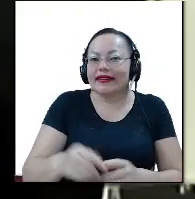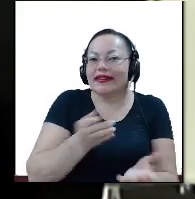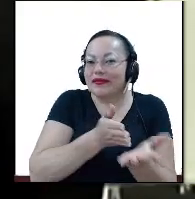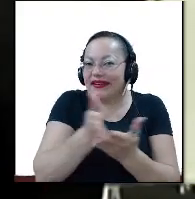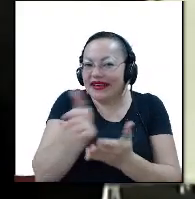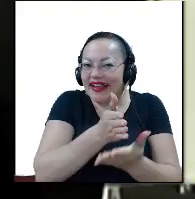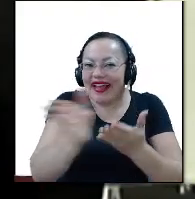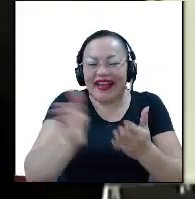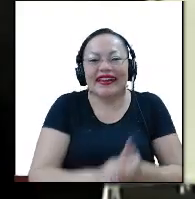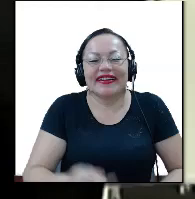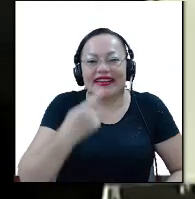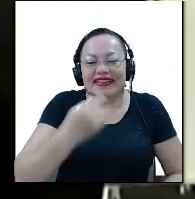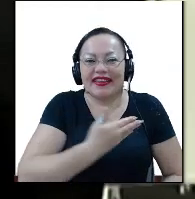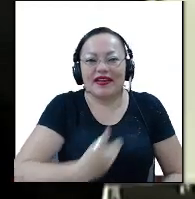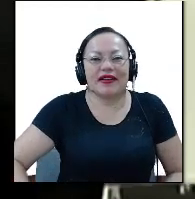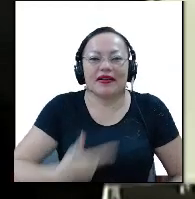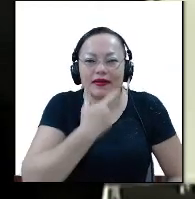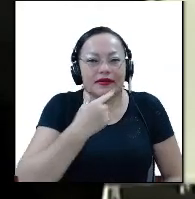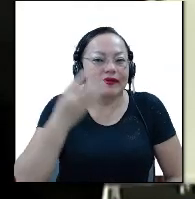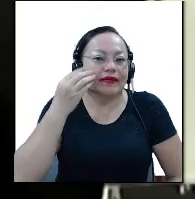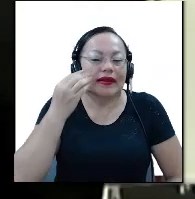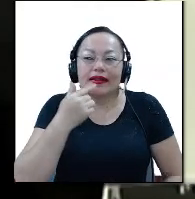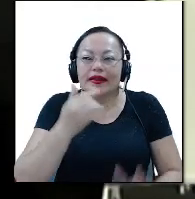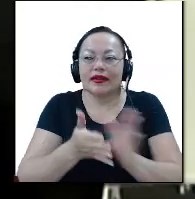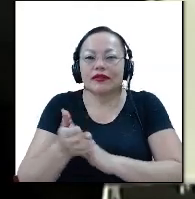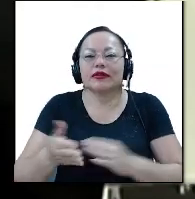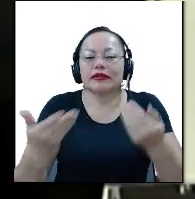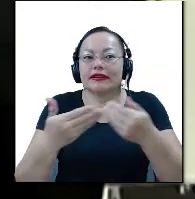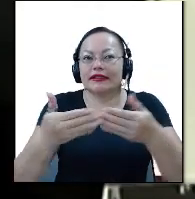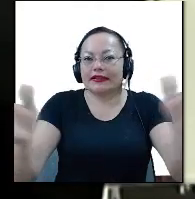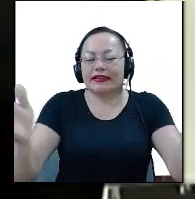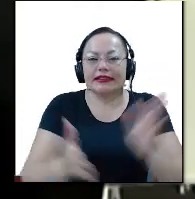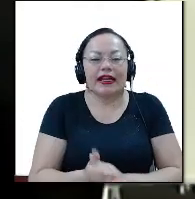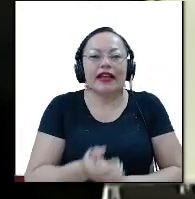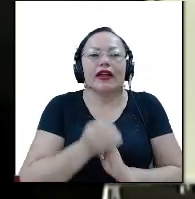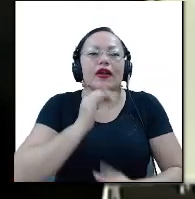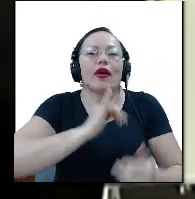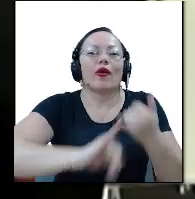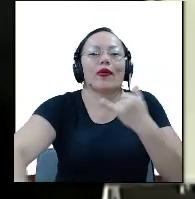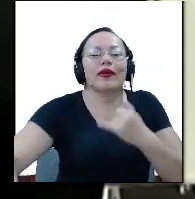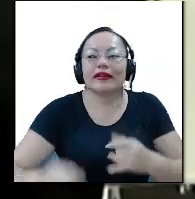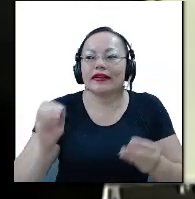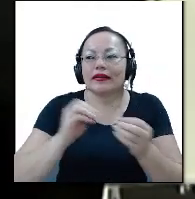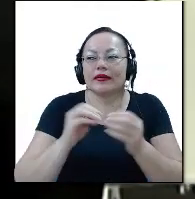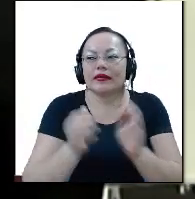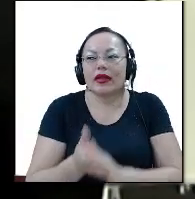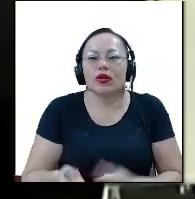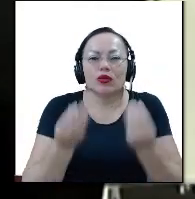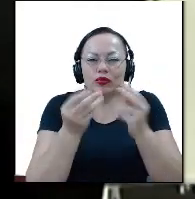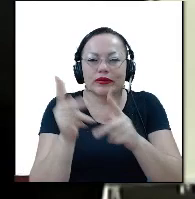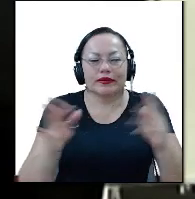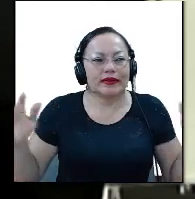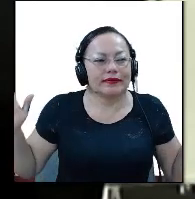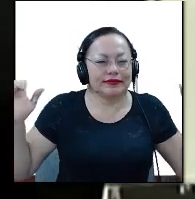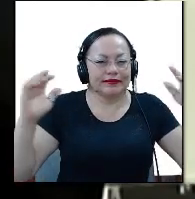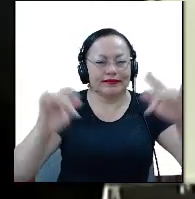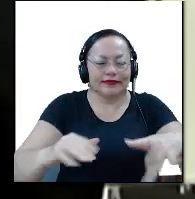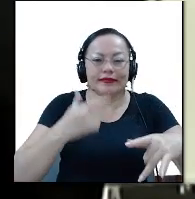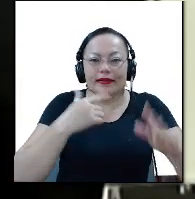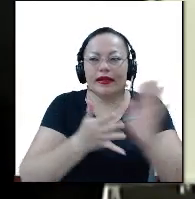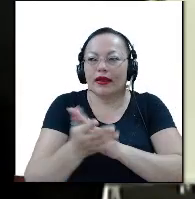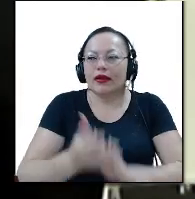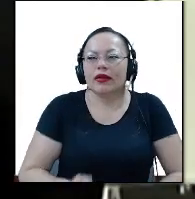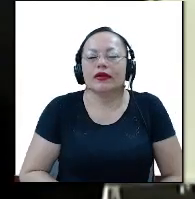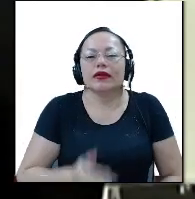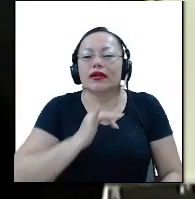se podía abrir. Un salón de eventos, es la última línea donde se van a poder confinar muchas personas. Esto